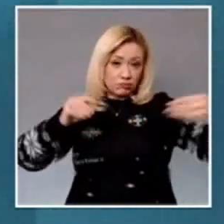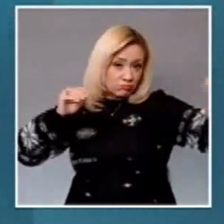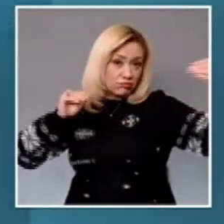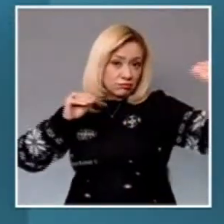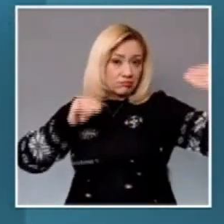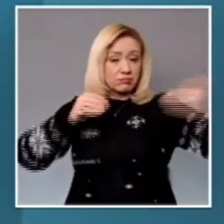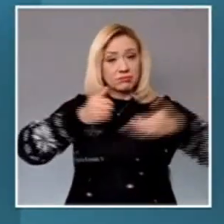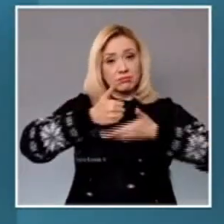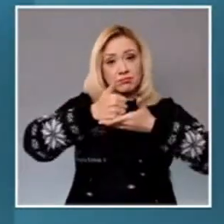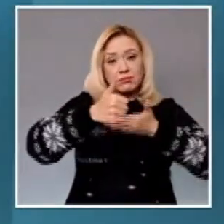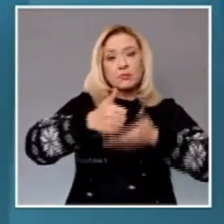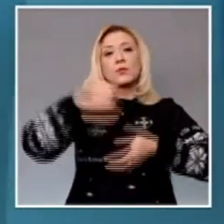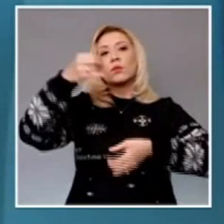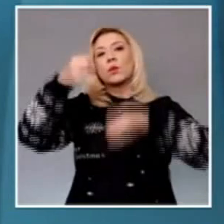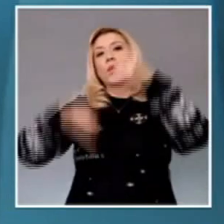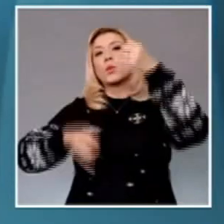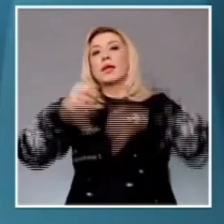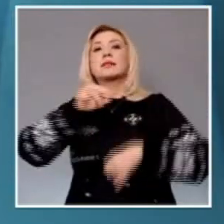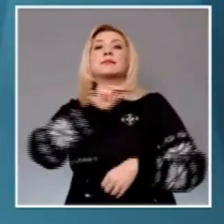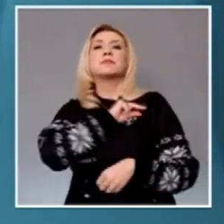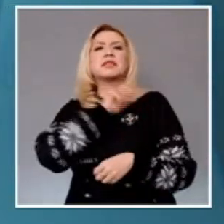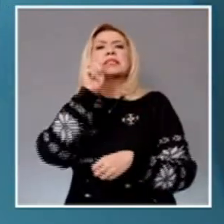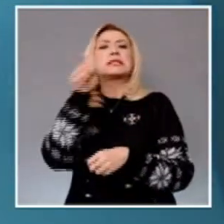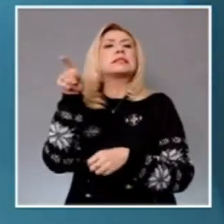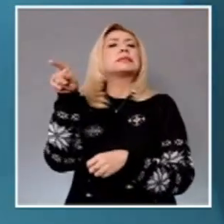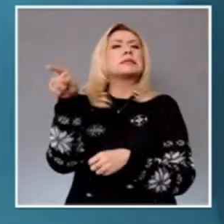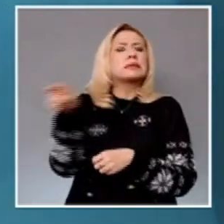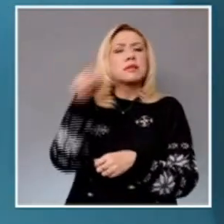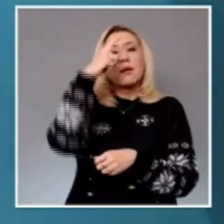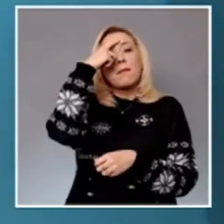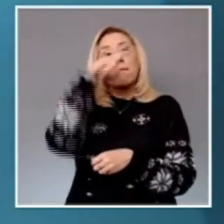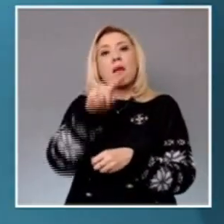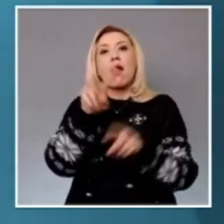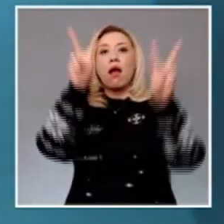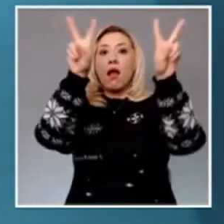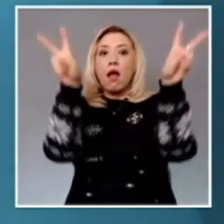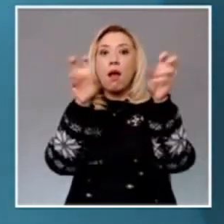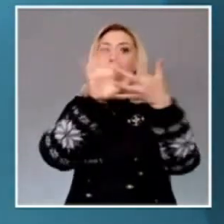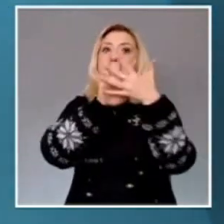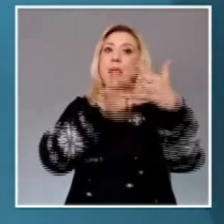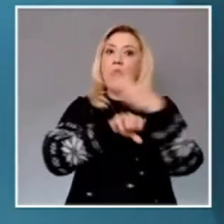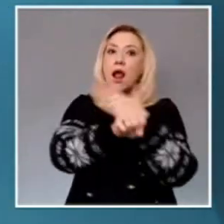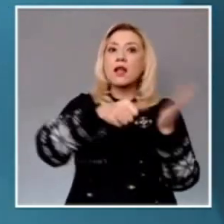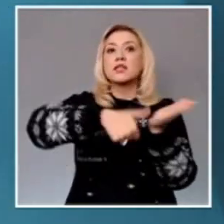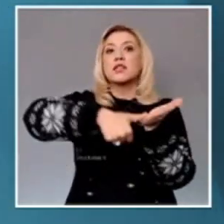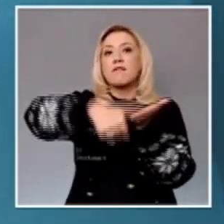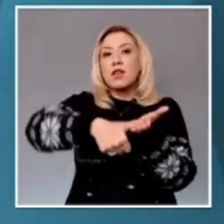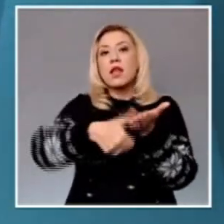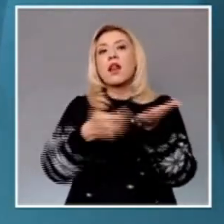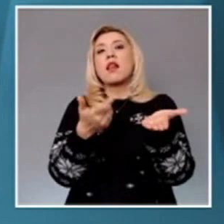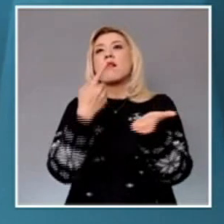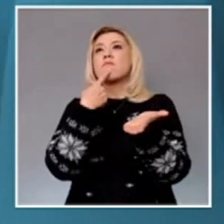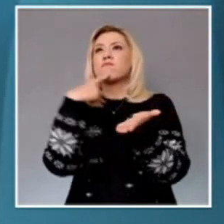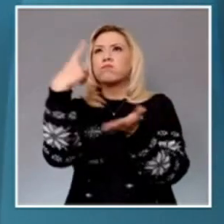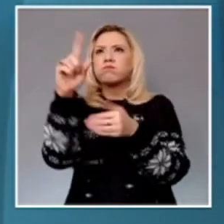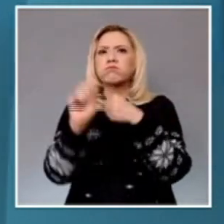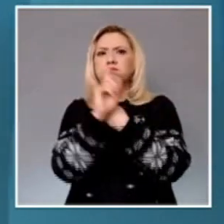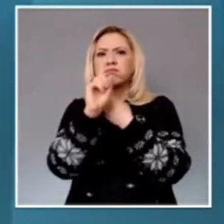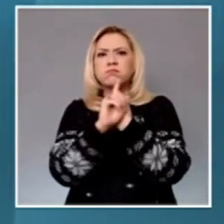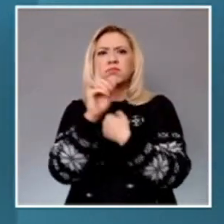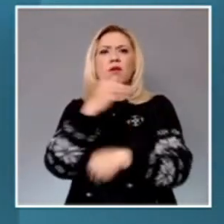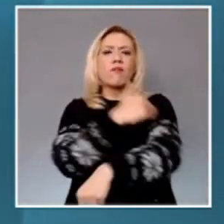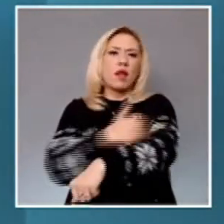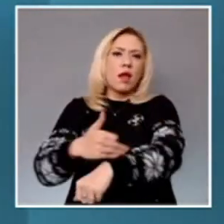que conocen de primera instancia asuntos en materia penal, civil, administrativa, familiar y laboral, así como juicios de amparo